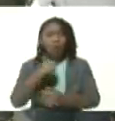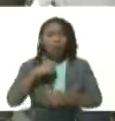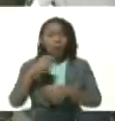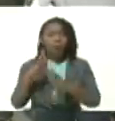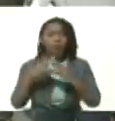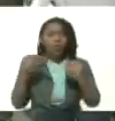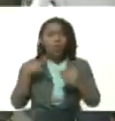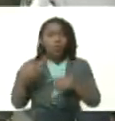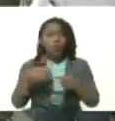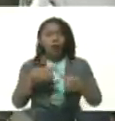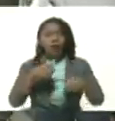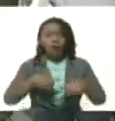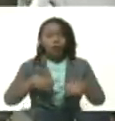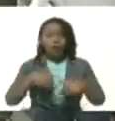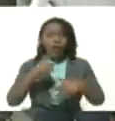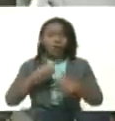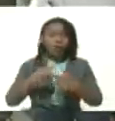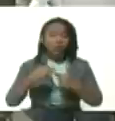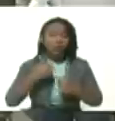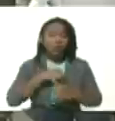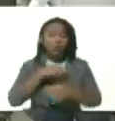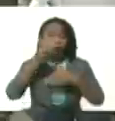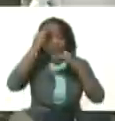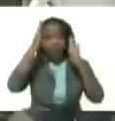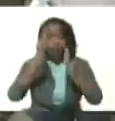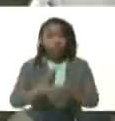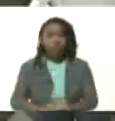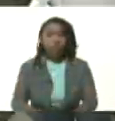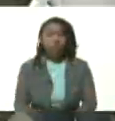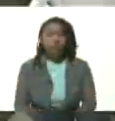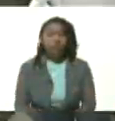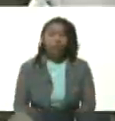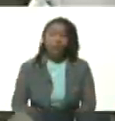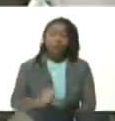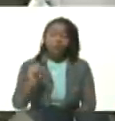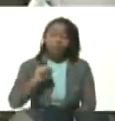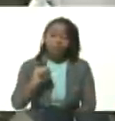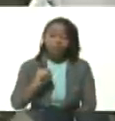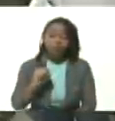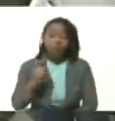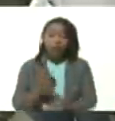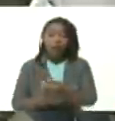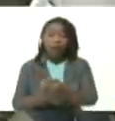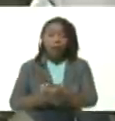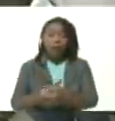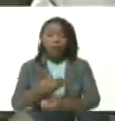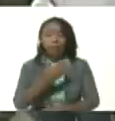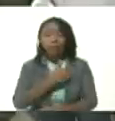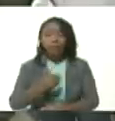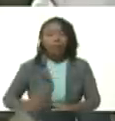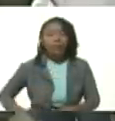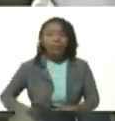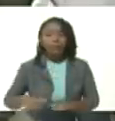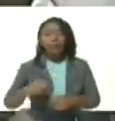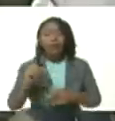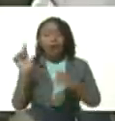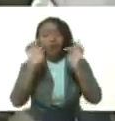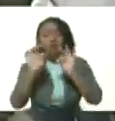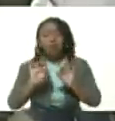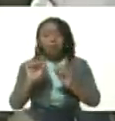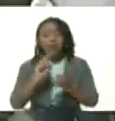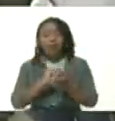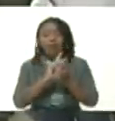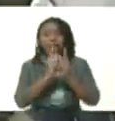todas las regiones entonces que nosotros estamos atendiendo. Sí, hermano presidente, antihipertensivo, antiglicemiante y la modalidad de